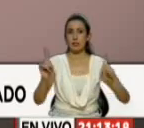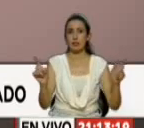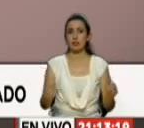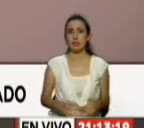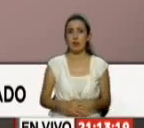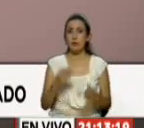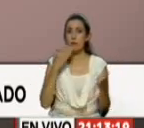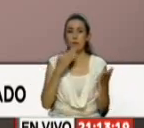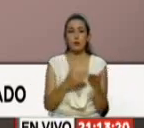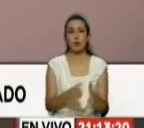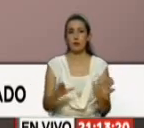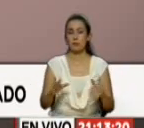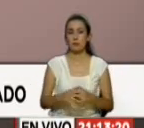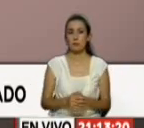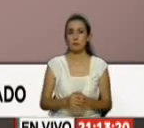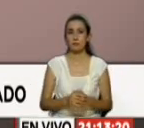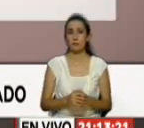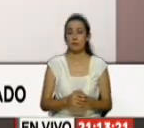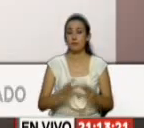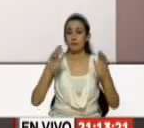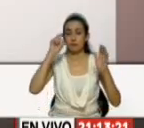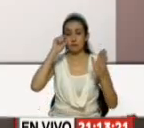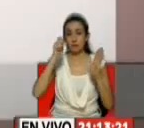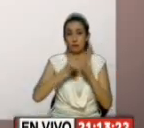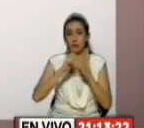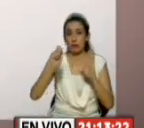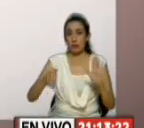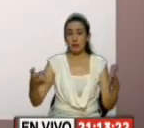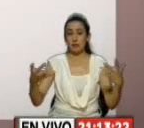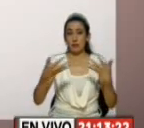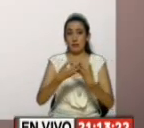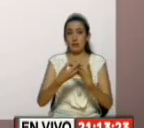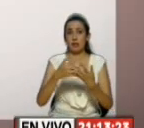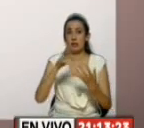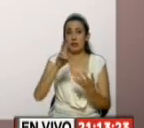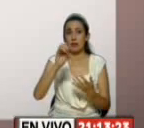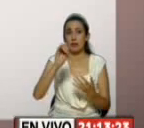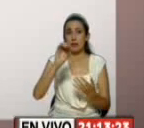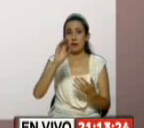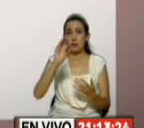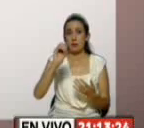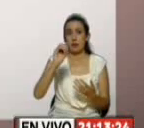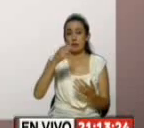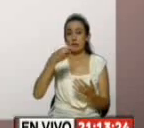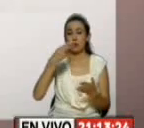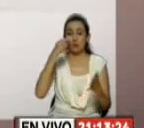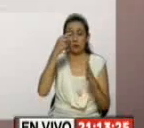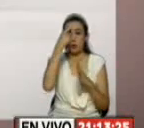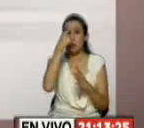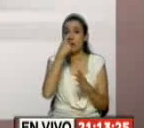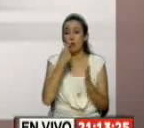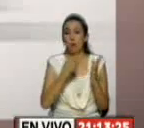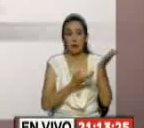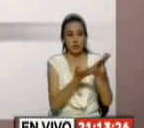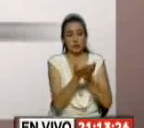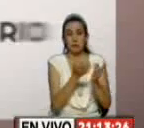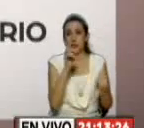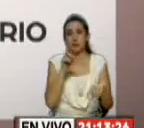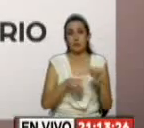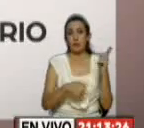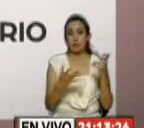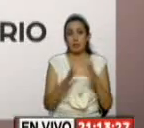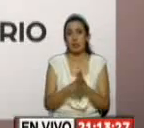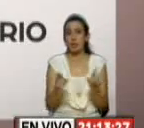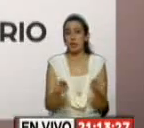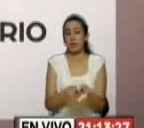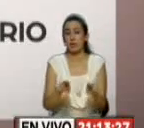Por ejemplo, según indicó la fiscal, se contrató con Víctor Hugo Erique, quien no cumplía con el perfil para este tipo de servicio. A su vez,